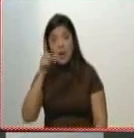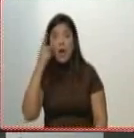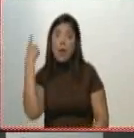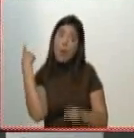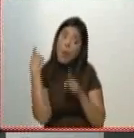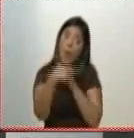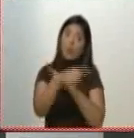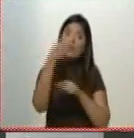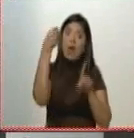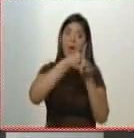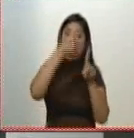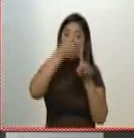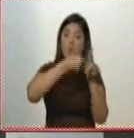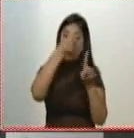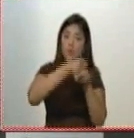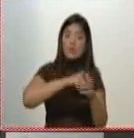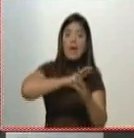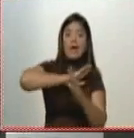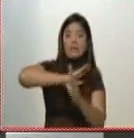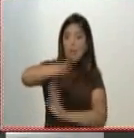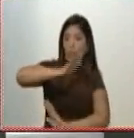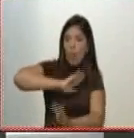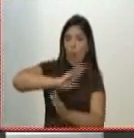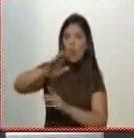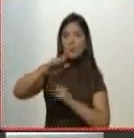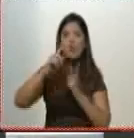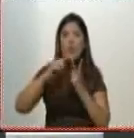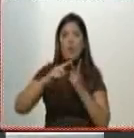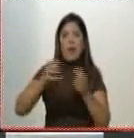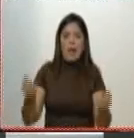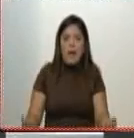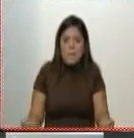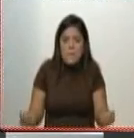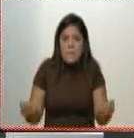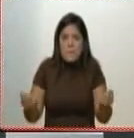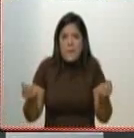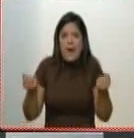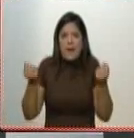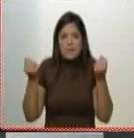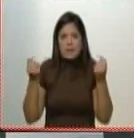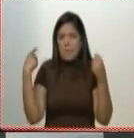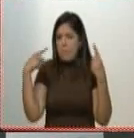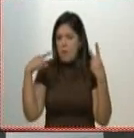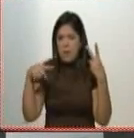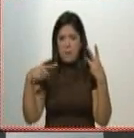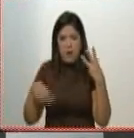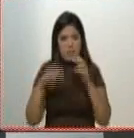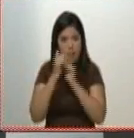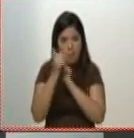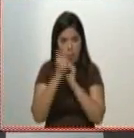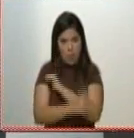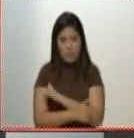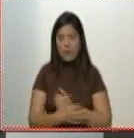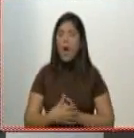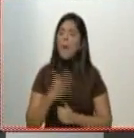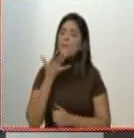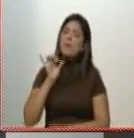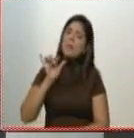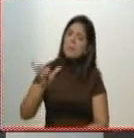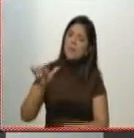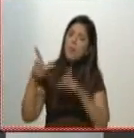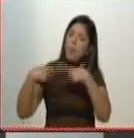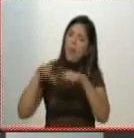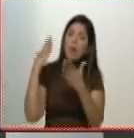el taekwondo, las pesas, bueno, etcétera, etcétera. Allí, sobre todo, en las escuelas y en los